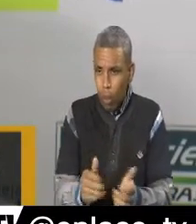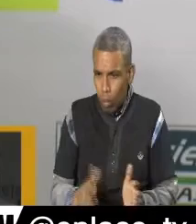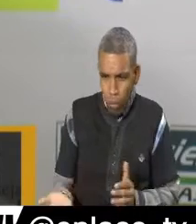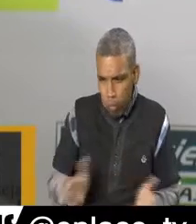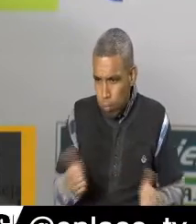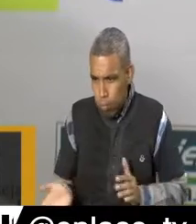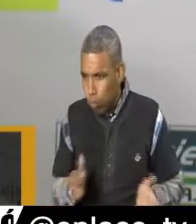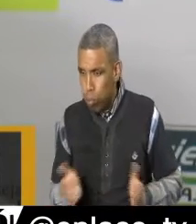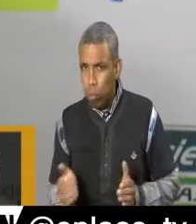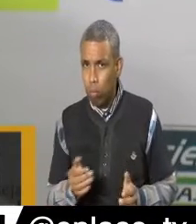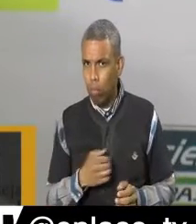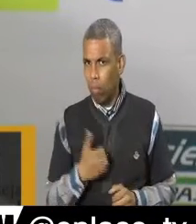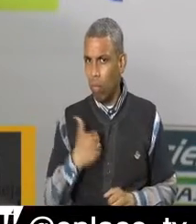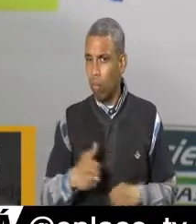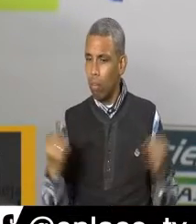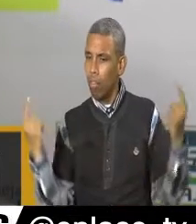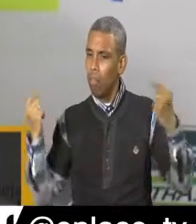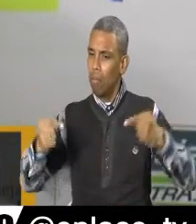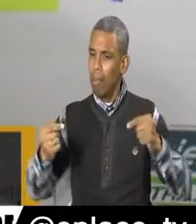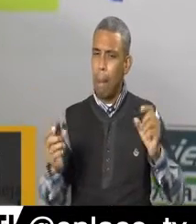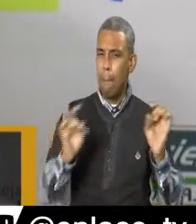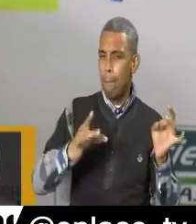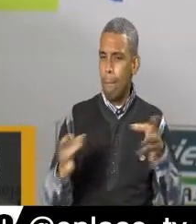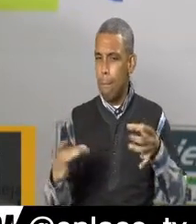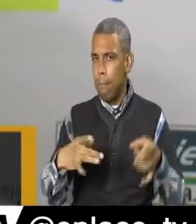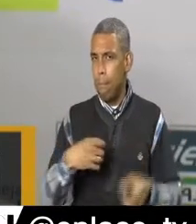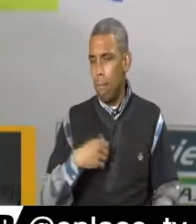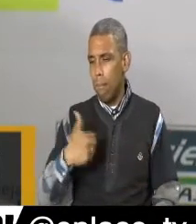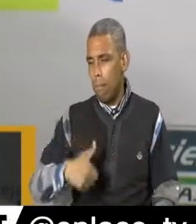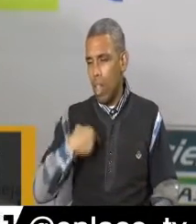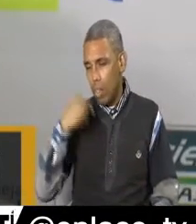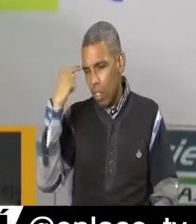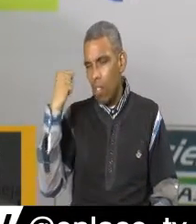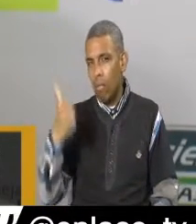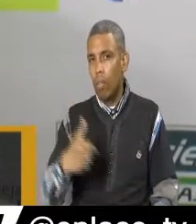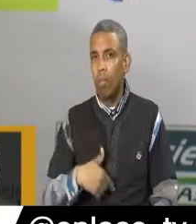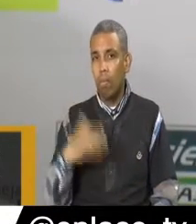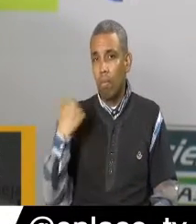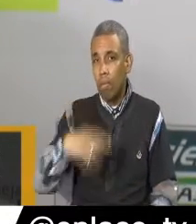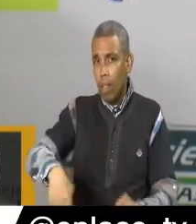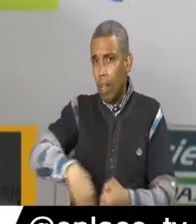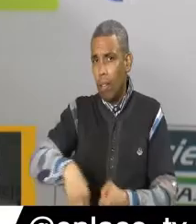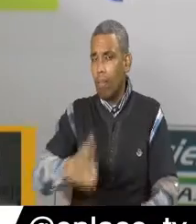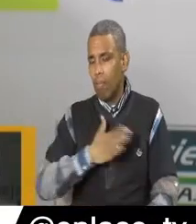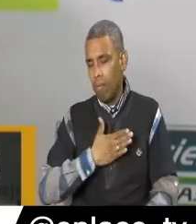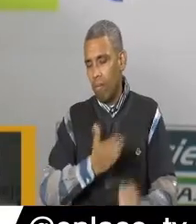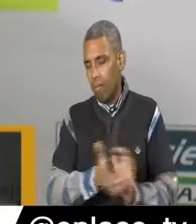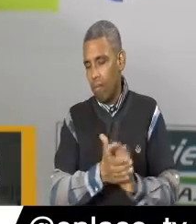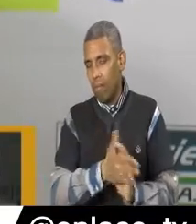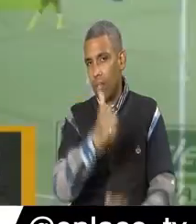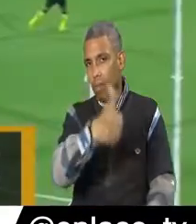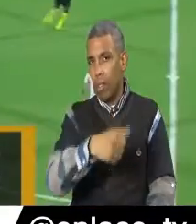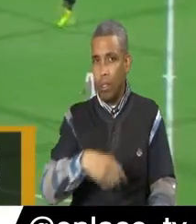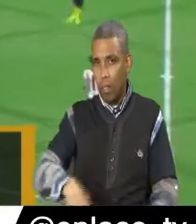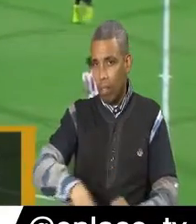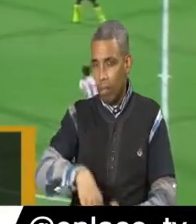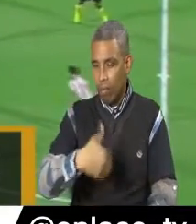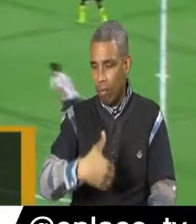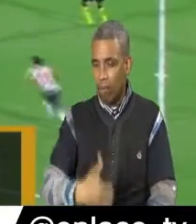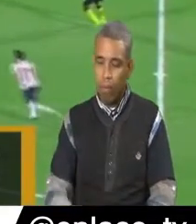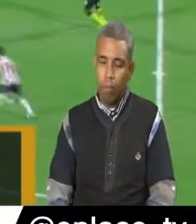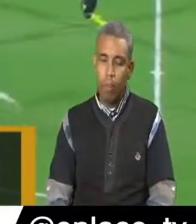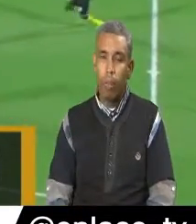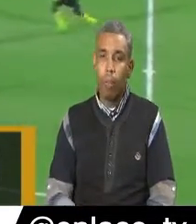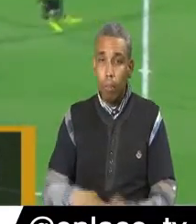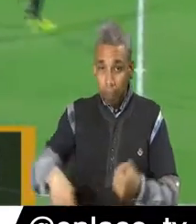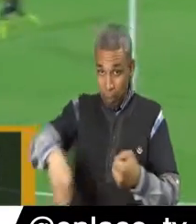nuestros. Yo creo que fue un muy lindo partido, muy bien jugado por los dos equipos y ganó Alianza. Hay que felicitarlo, no queda otra cosa. Ahora Alianza